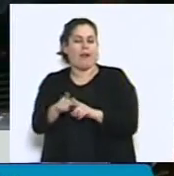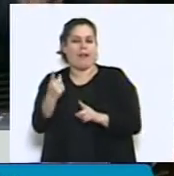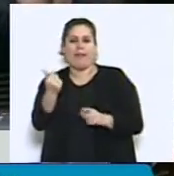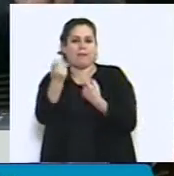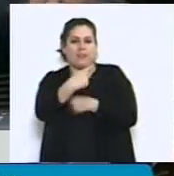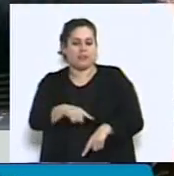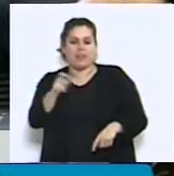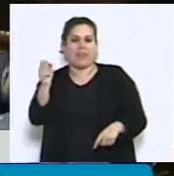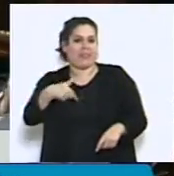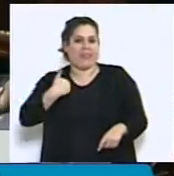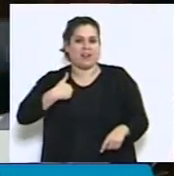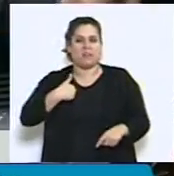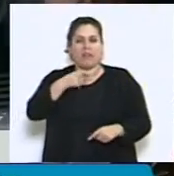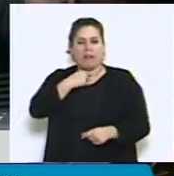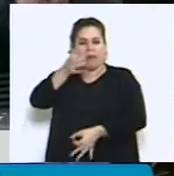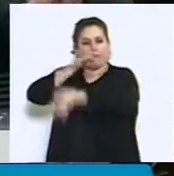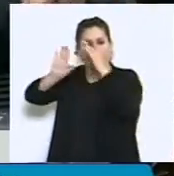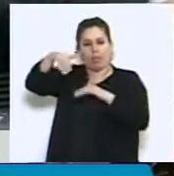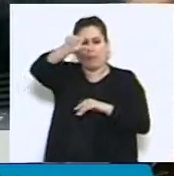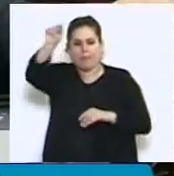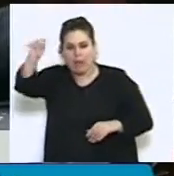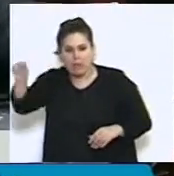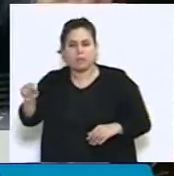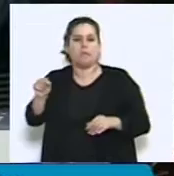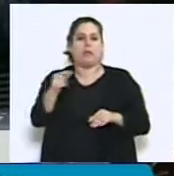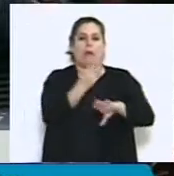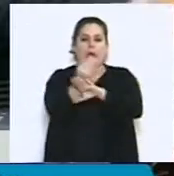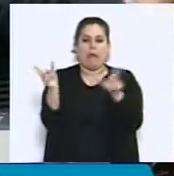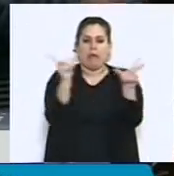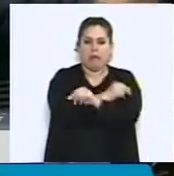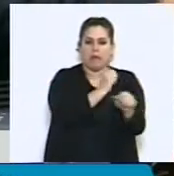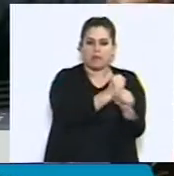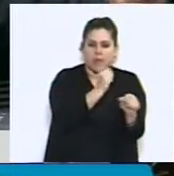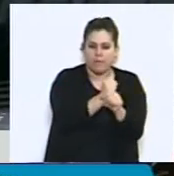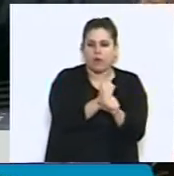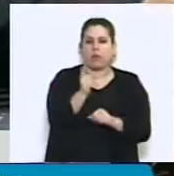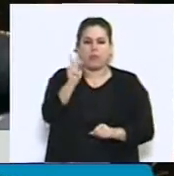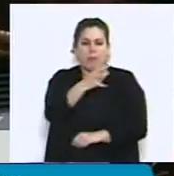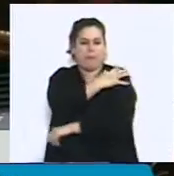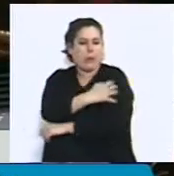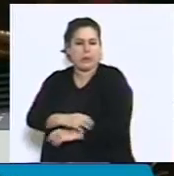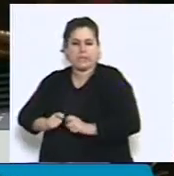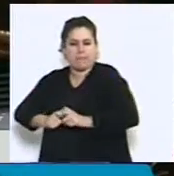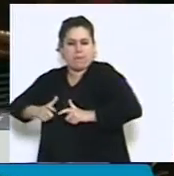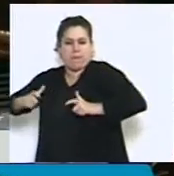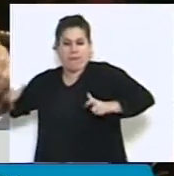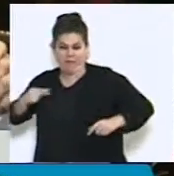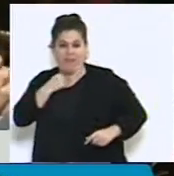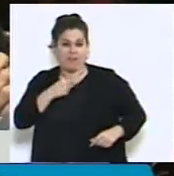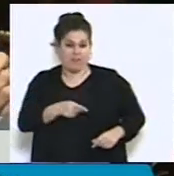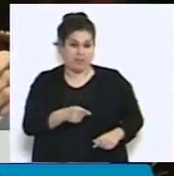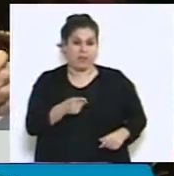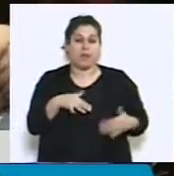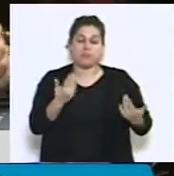la extranjerización de la economía, la precarización del empleo y la pobreza estructural de la mayoría de nuestro pueblo. Entonces, lo